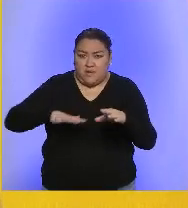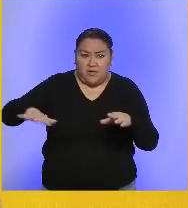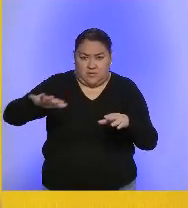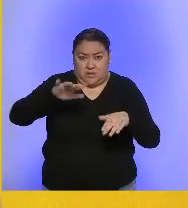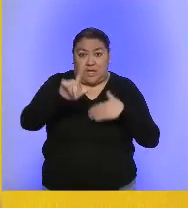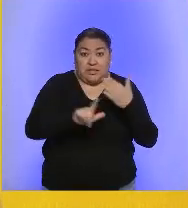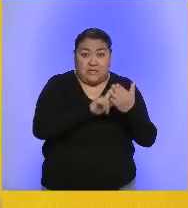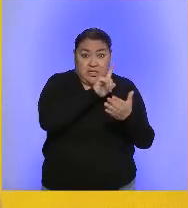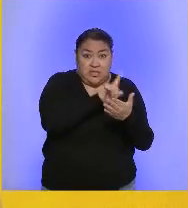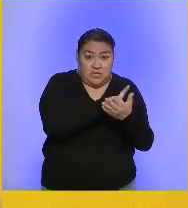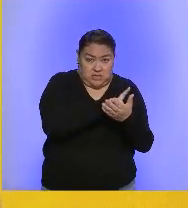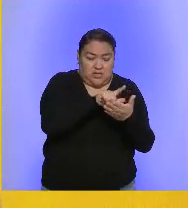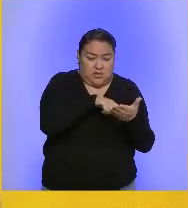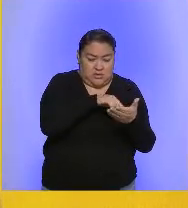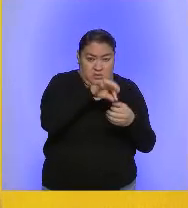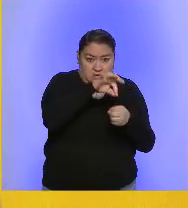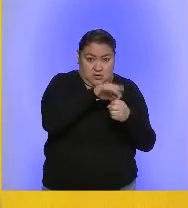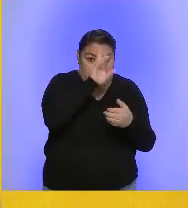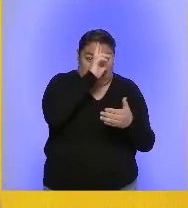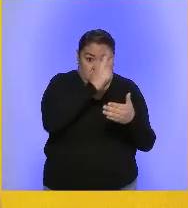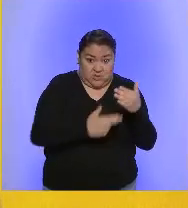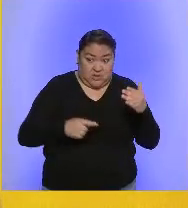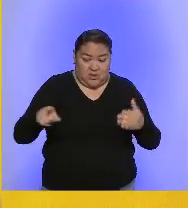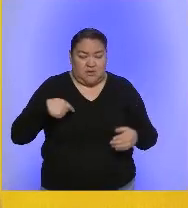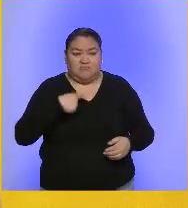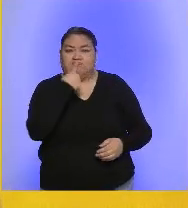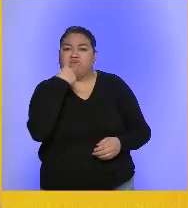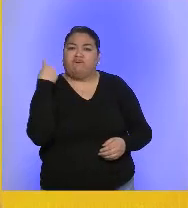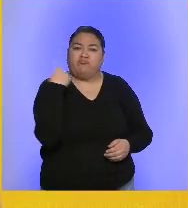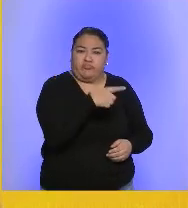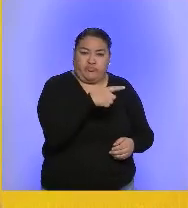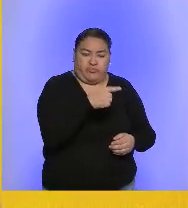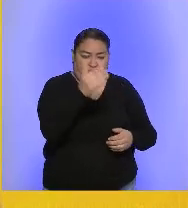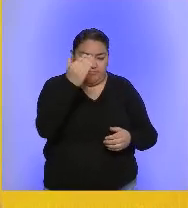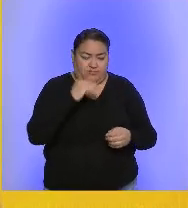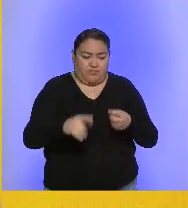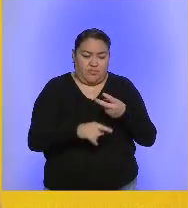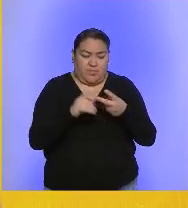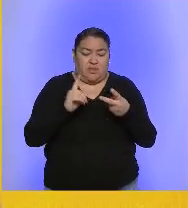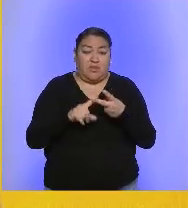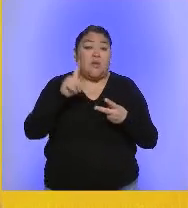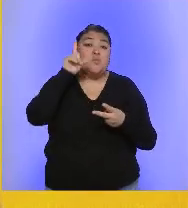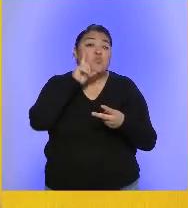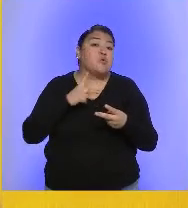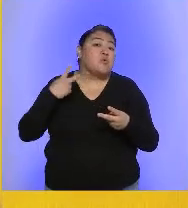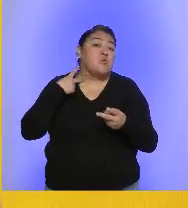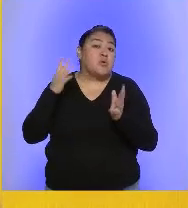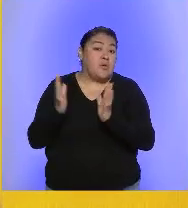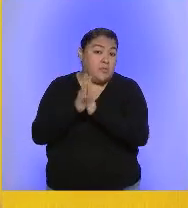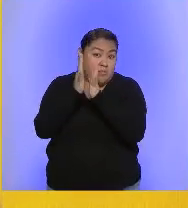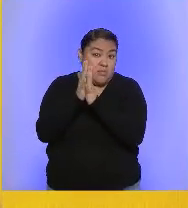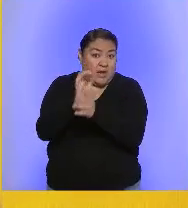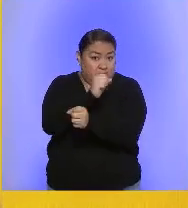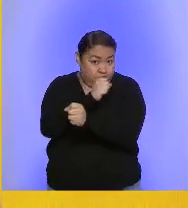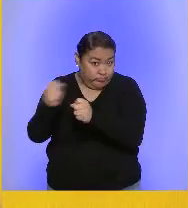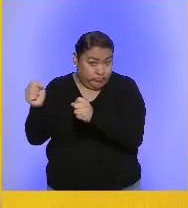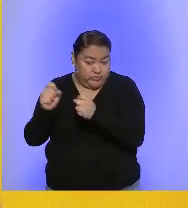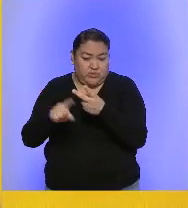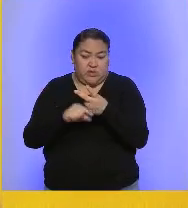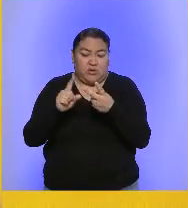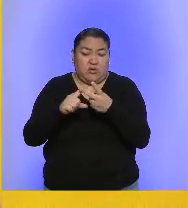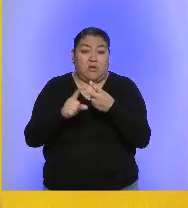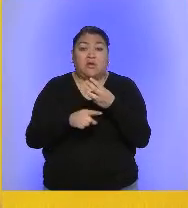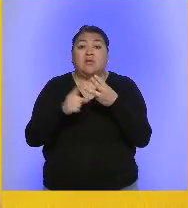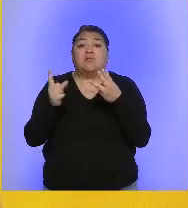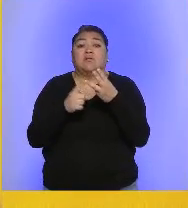lo relativo a la violencia política por razón de género. Y tercero, el que representa mayores retos, que es